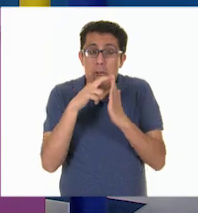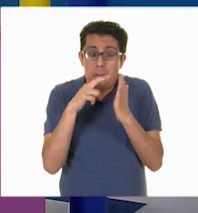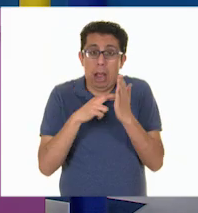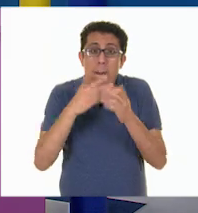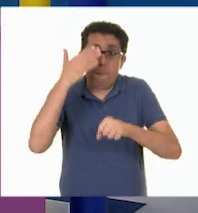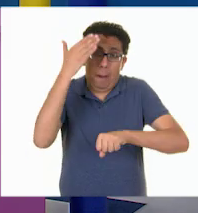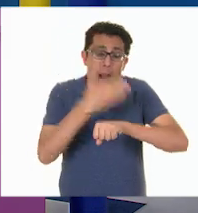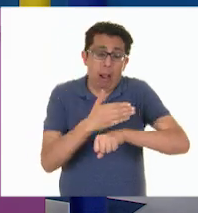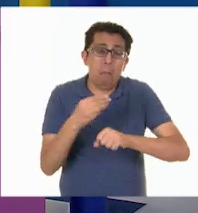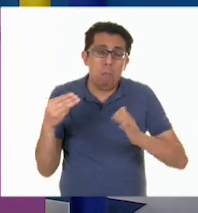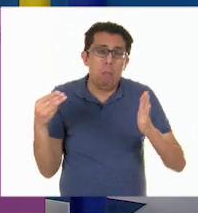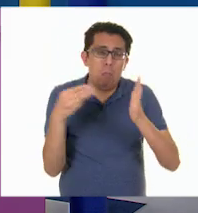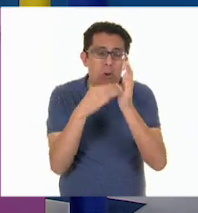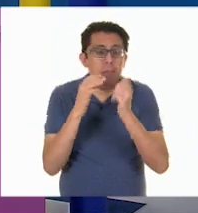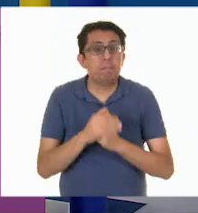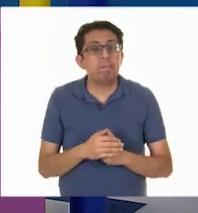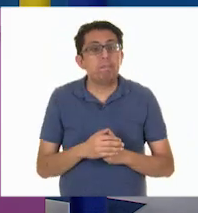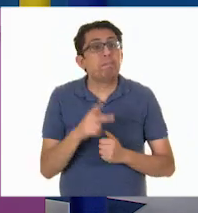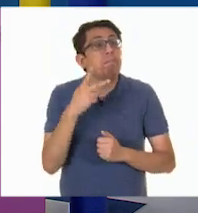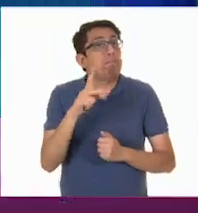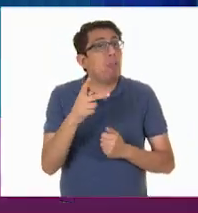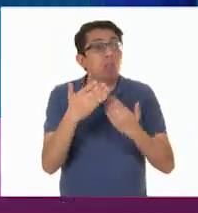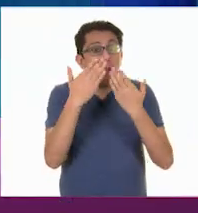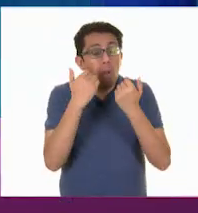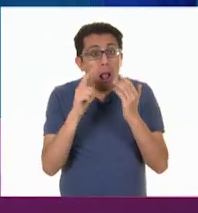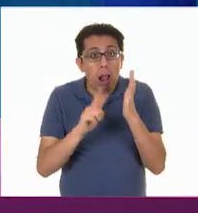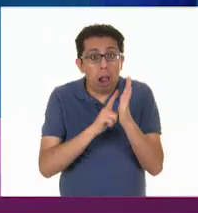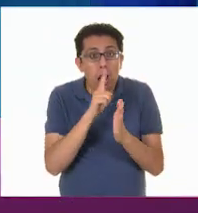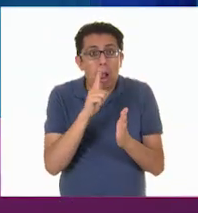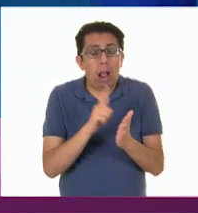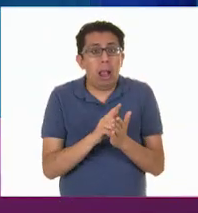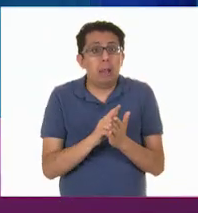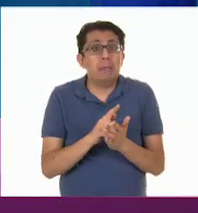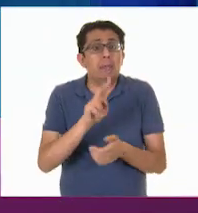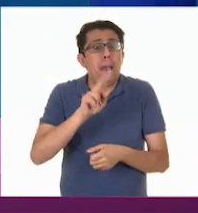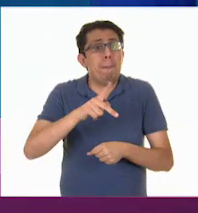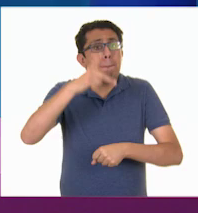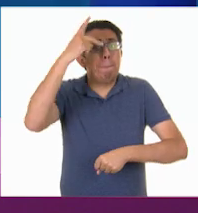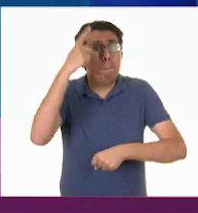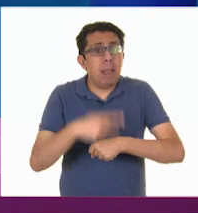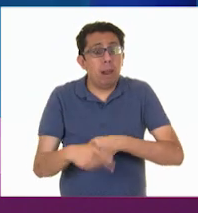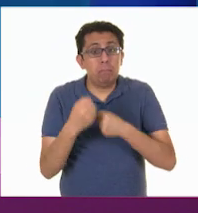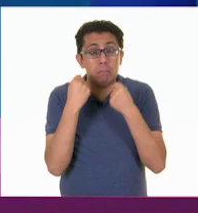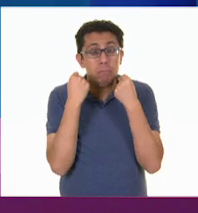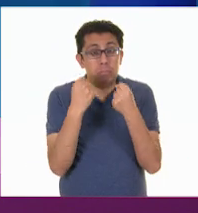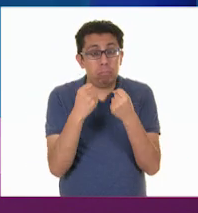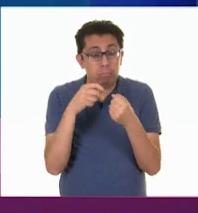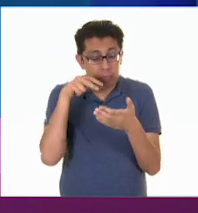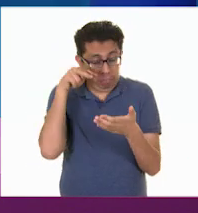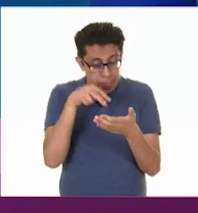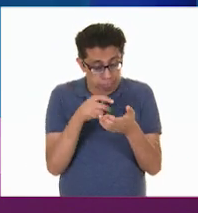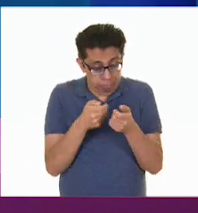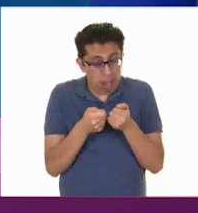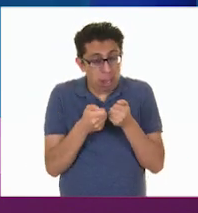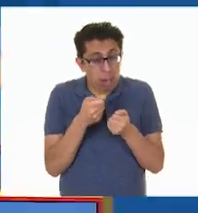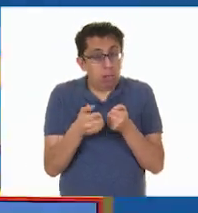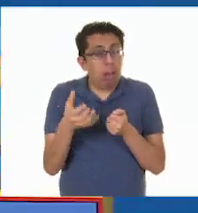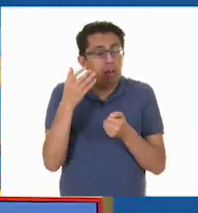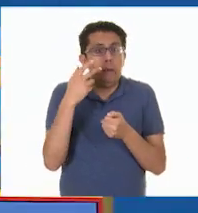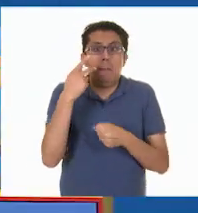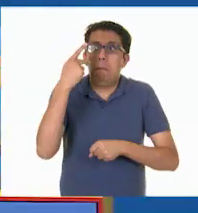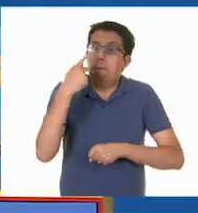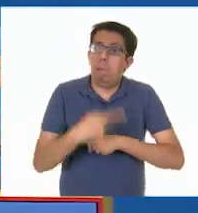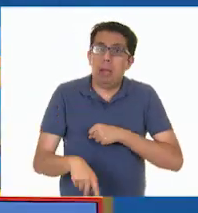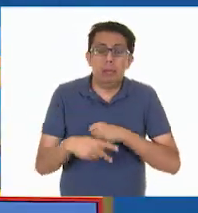Ajá. Aunque no fuera ley, es súper peligroso ver el teléfono mientras se maneja. Muy Sí, mal.